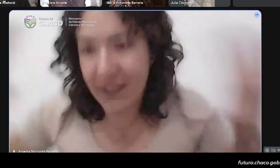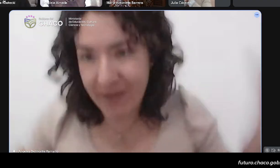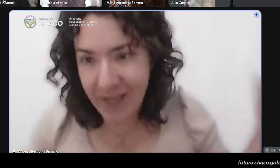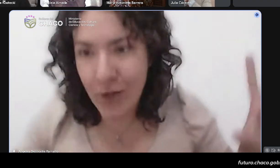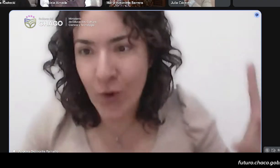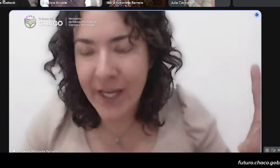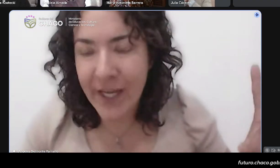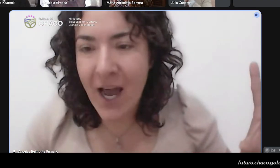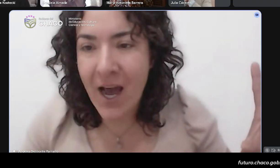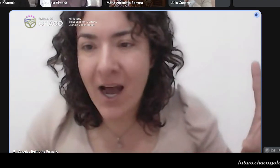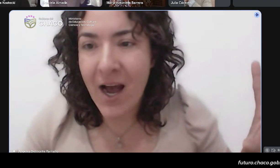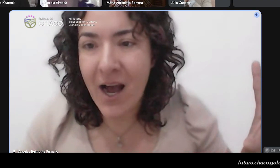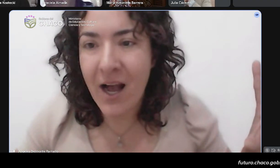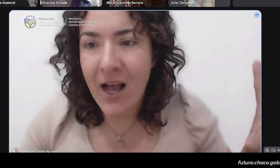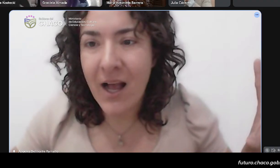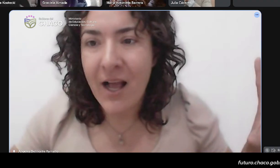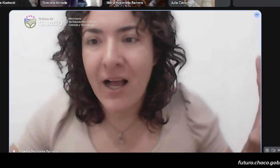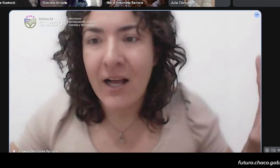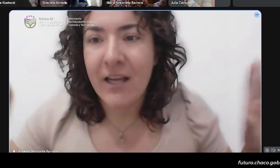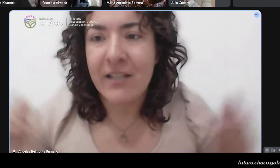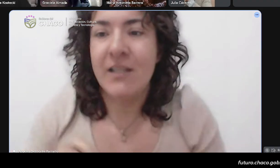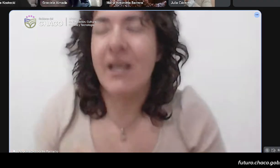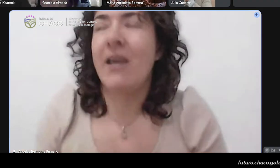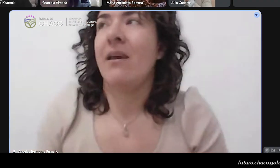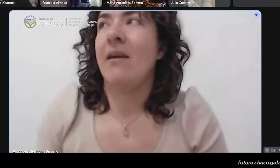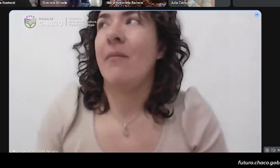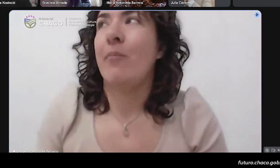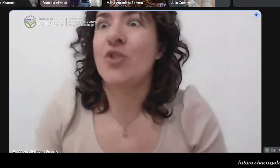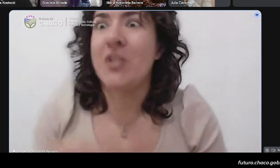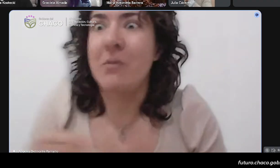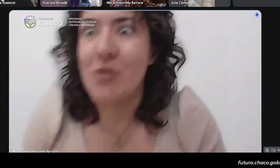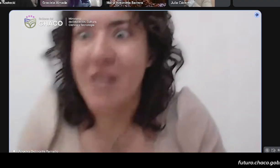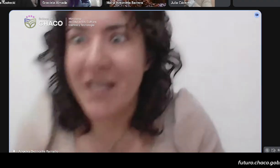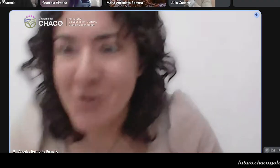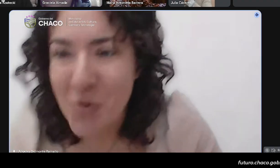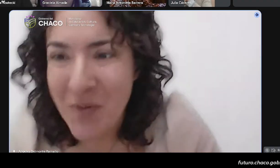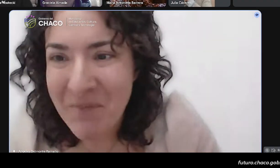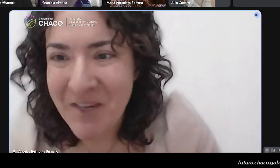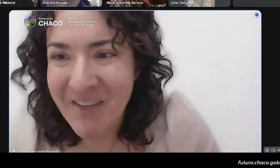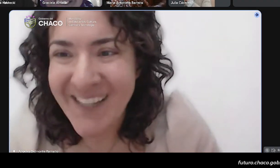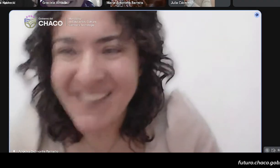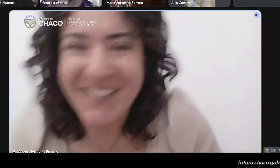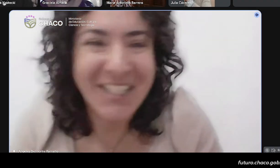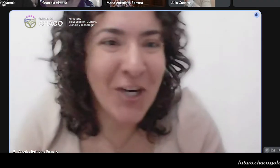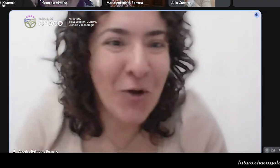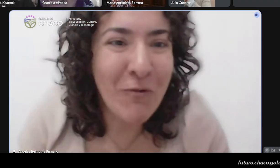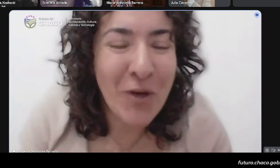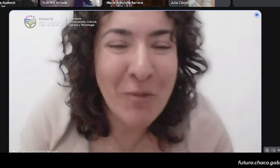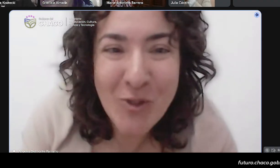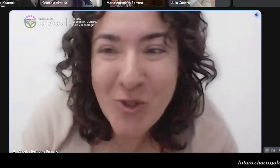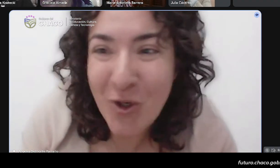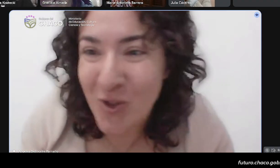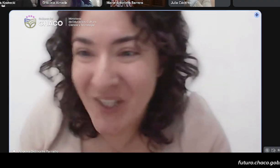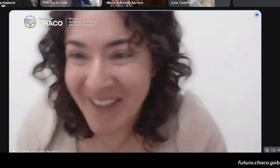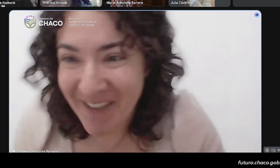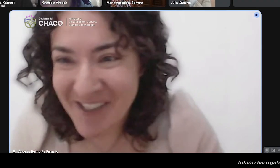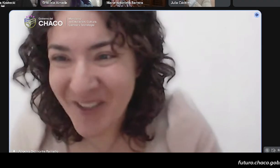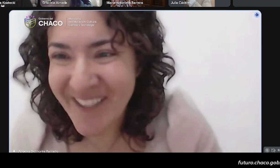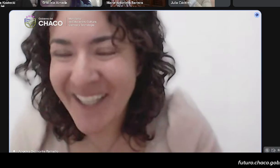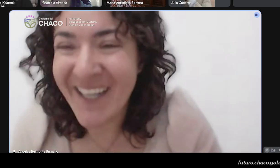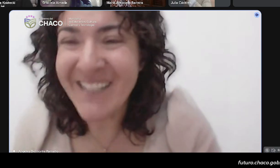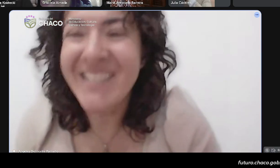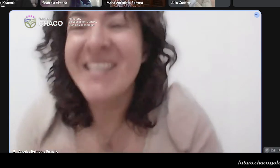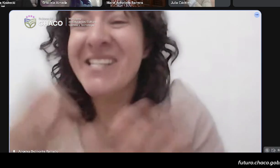era que no era por chismosear de su vida privada, si tenía novio, esposo o